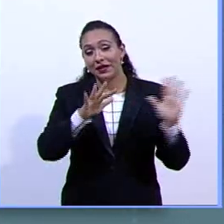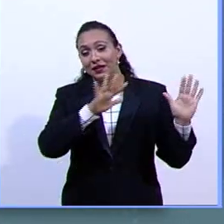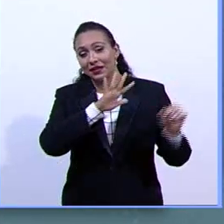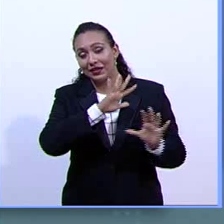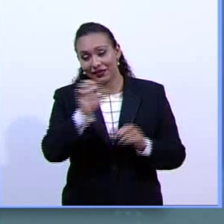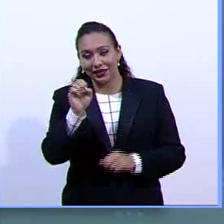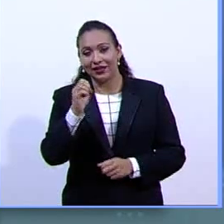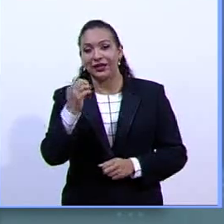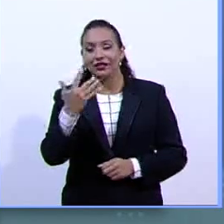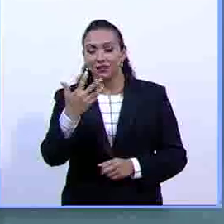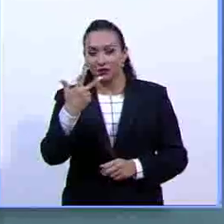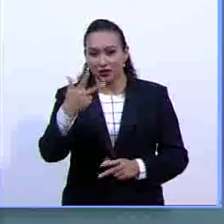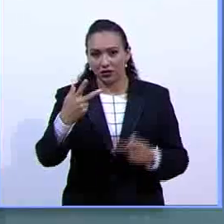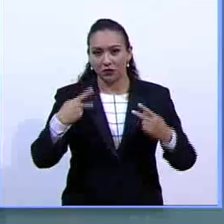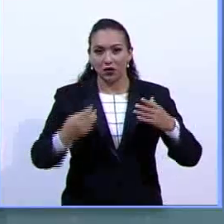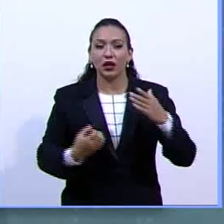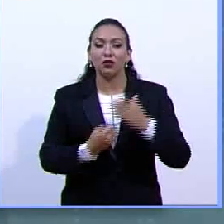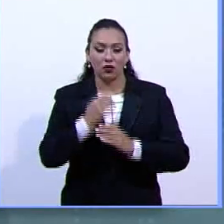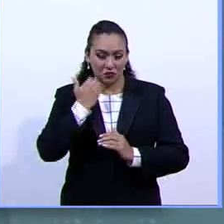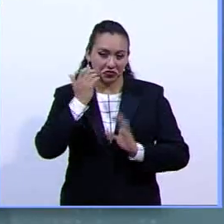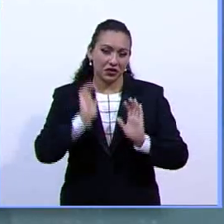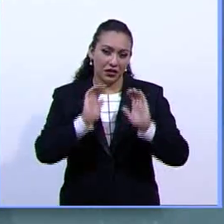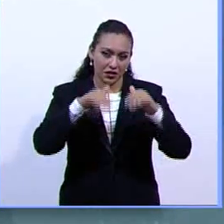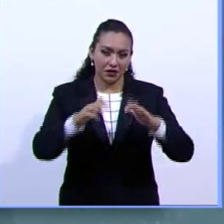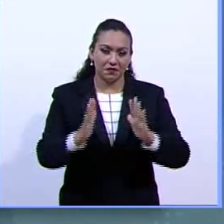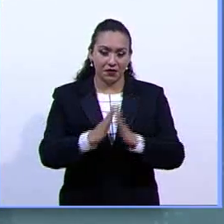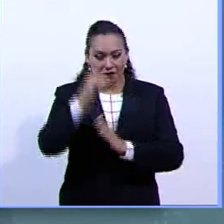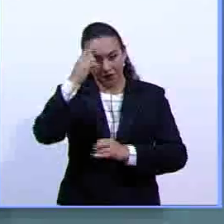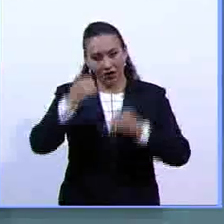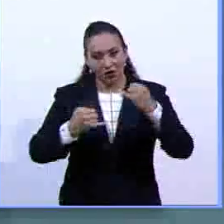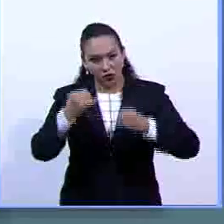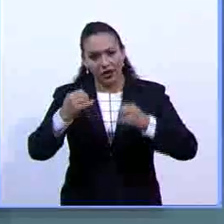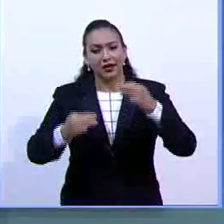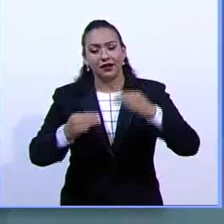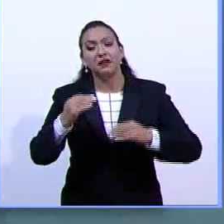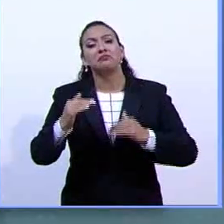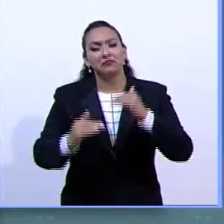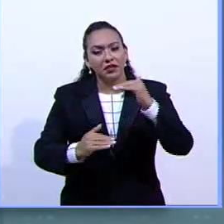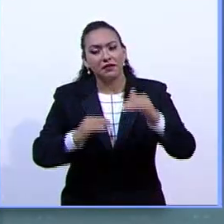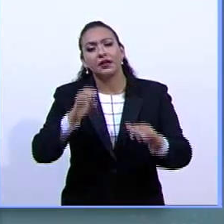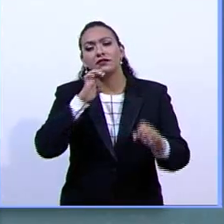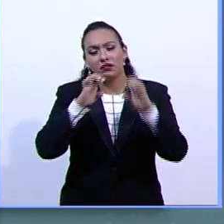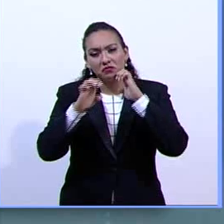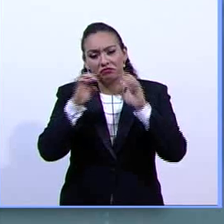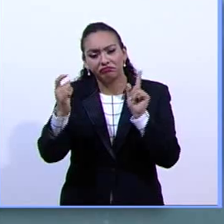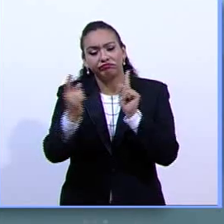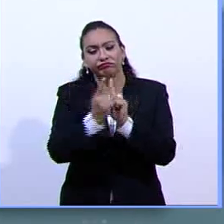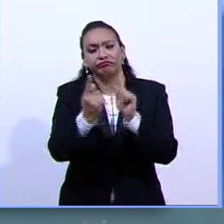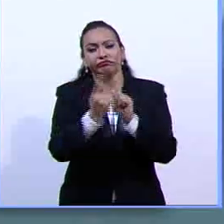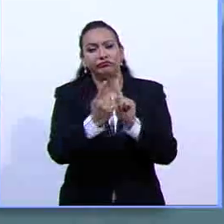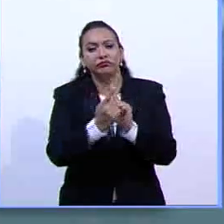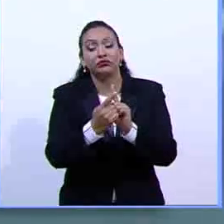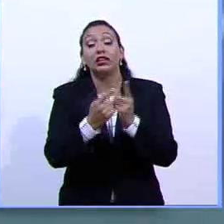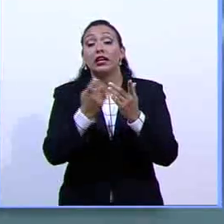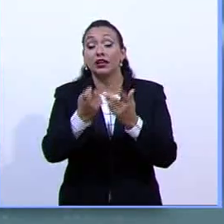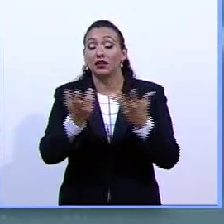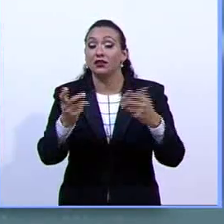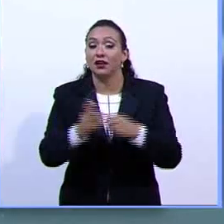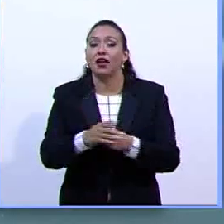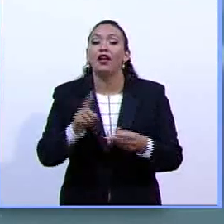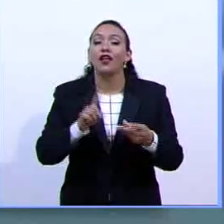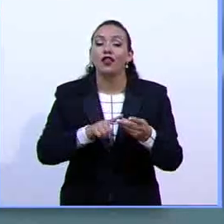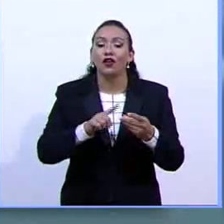personas aspirantes a cargos de jueces y magistrados locales avanzaron a la fase de entrevistas, tras lo cual se llevará a cabo